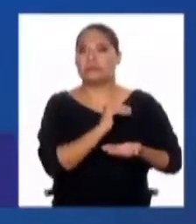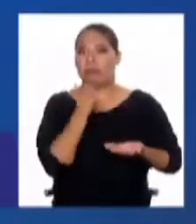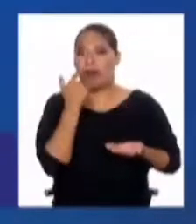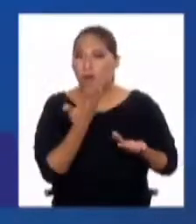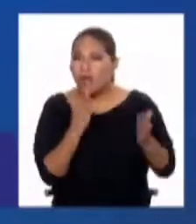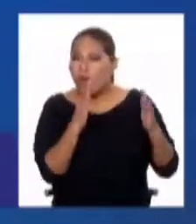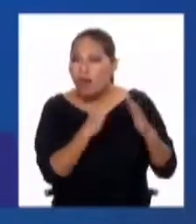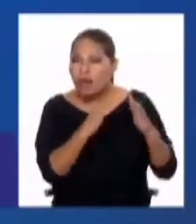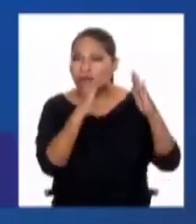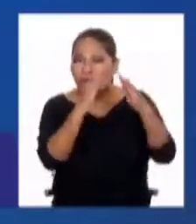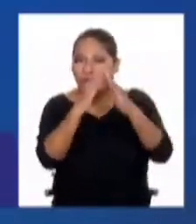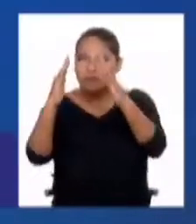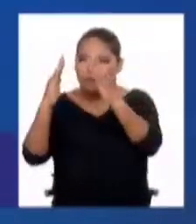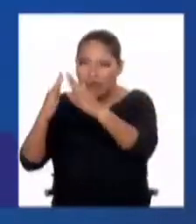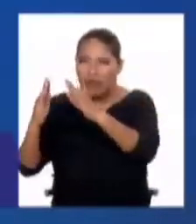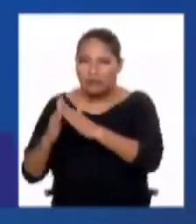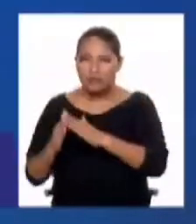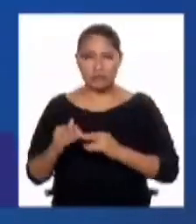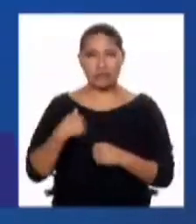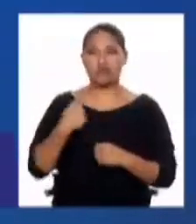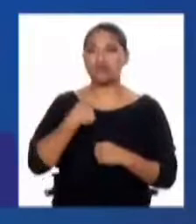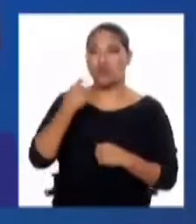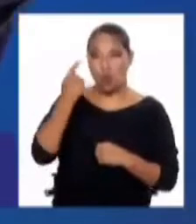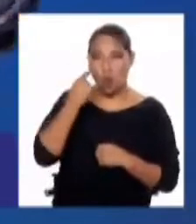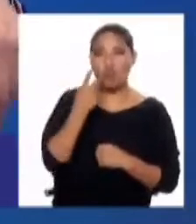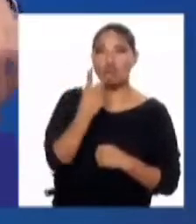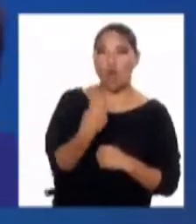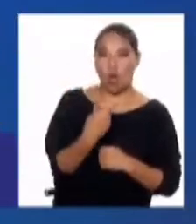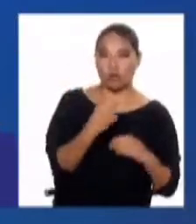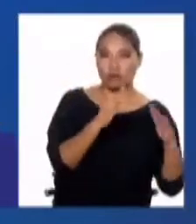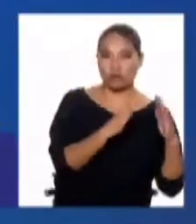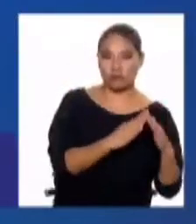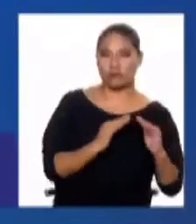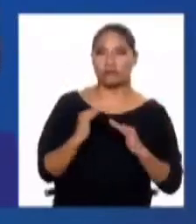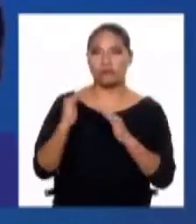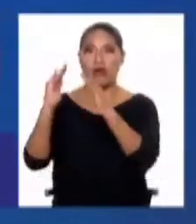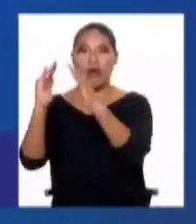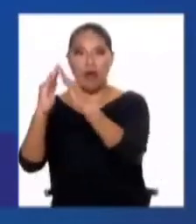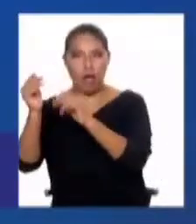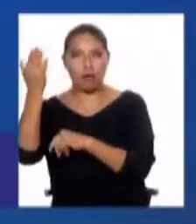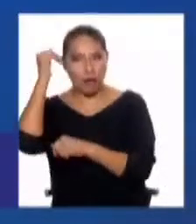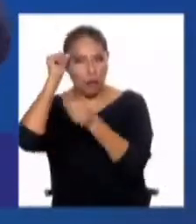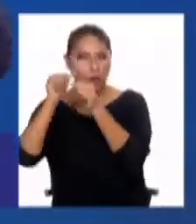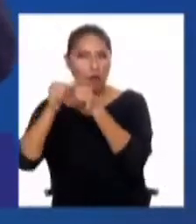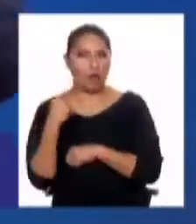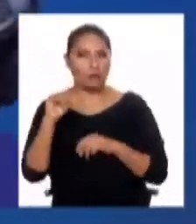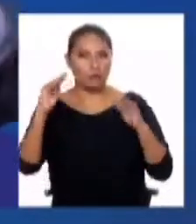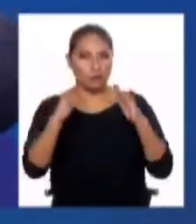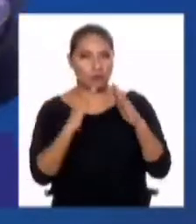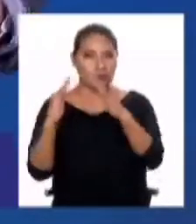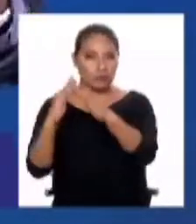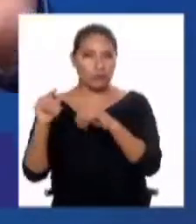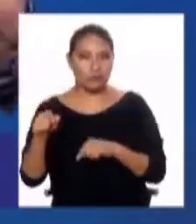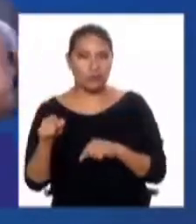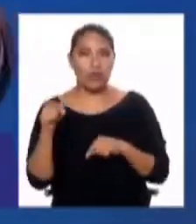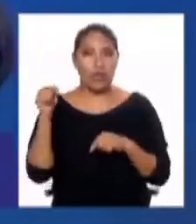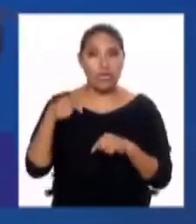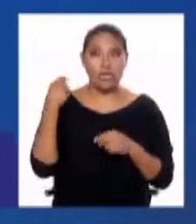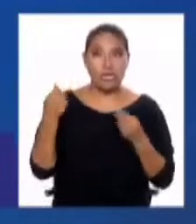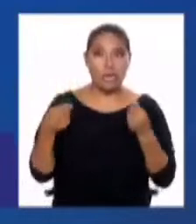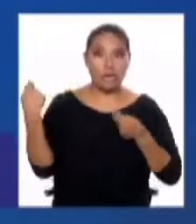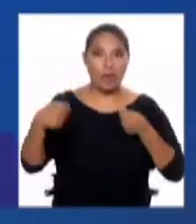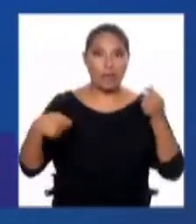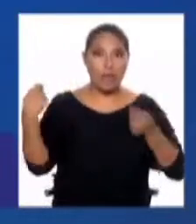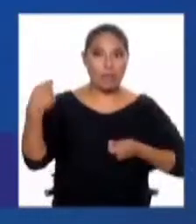casas que ahora que van a pasar. Inmuebles. Yo le conocía solo dos casas, la de Punta Sal y la de ¿cómo se llama? Camacho, y ambas las estaba pagando